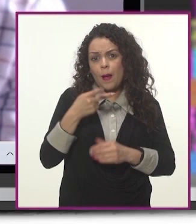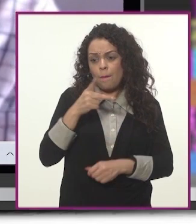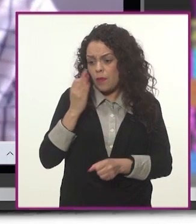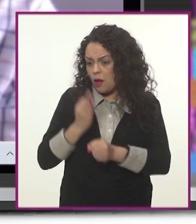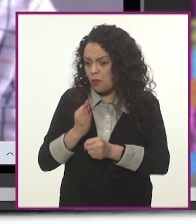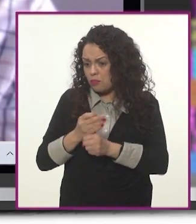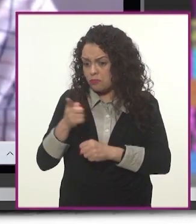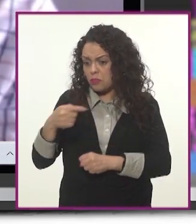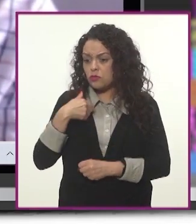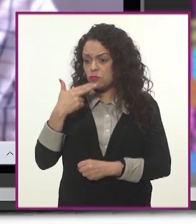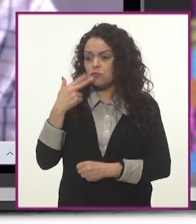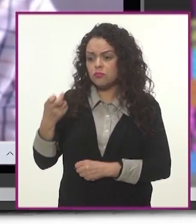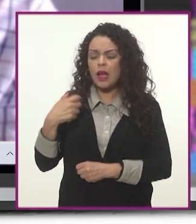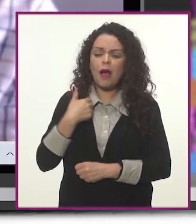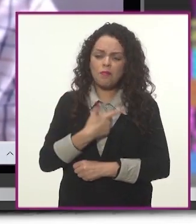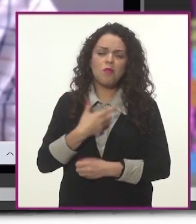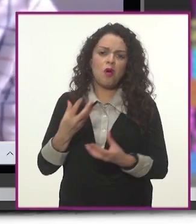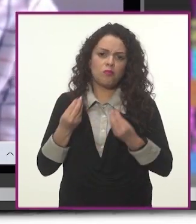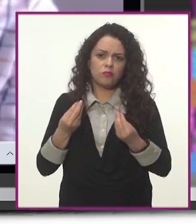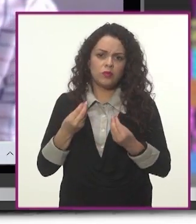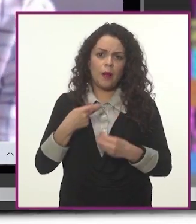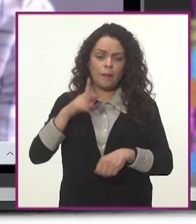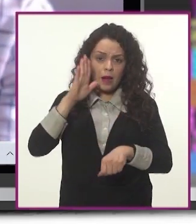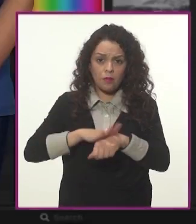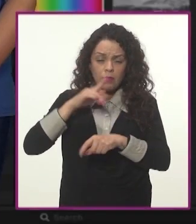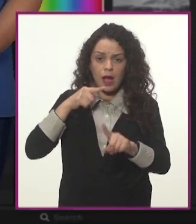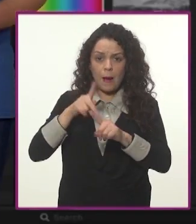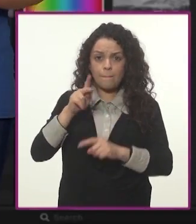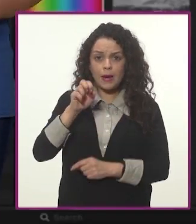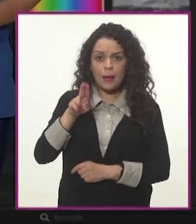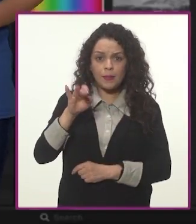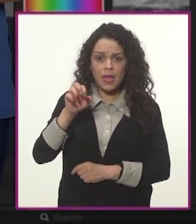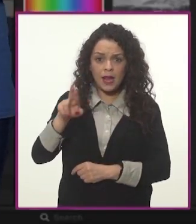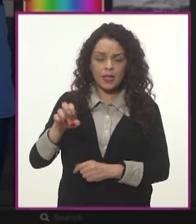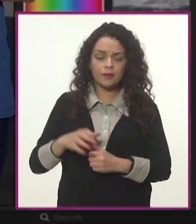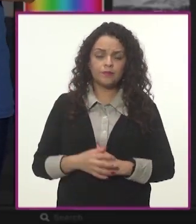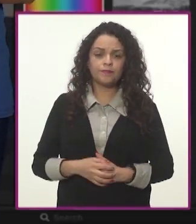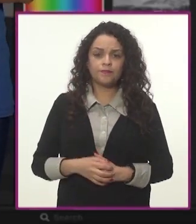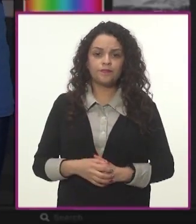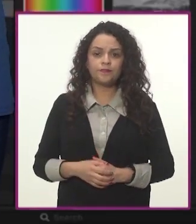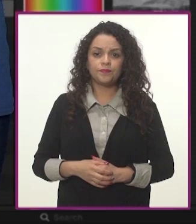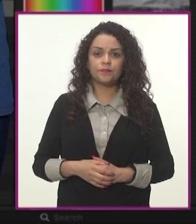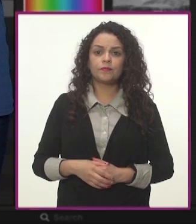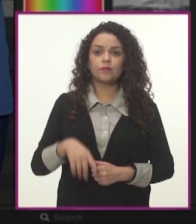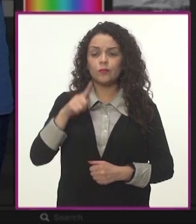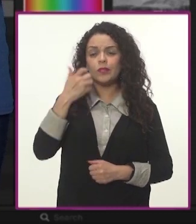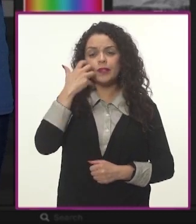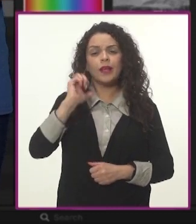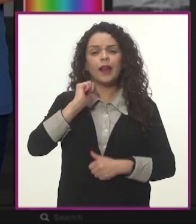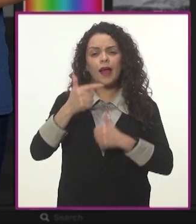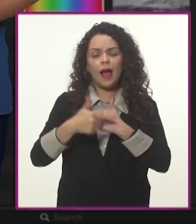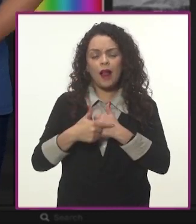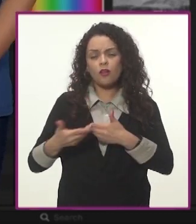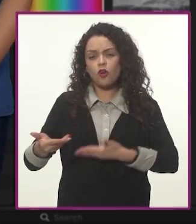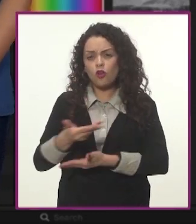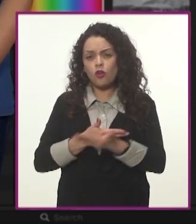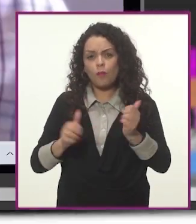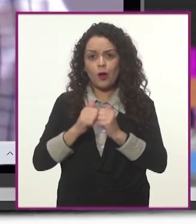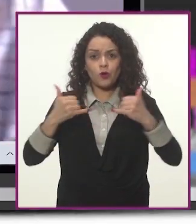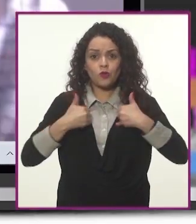y básicamente los dos con los que trabajo hoy en día son Premiere y Avid. ¿Algún mensaje que quieras compartir con la juventud que nos está viendo en